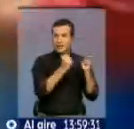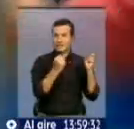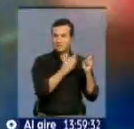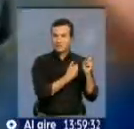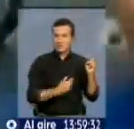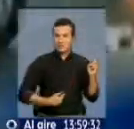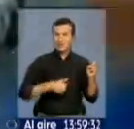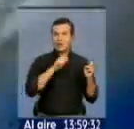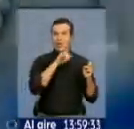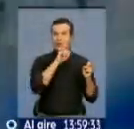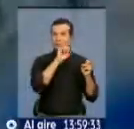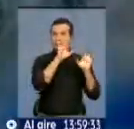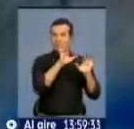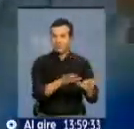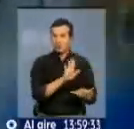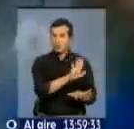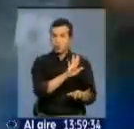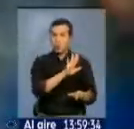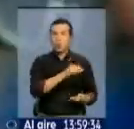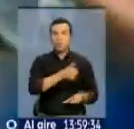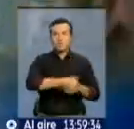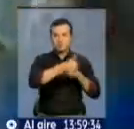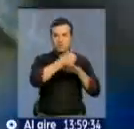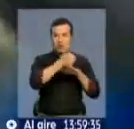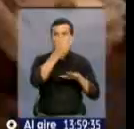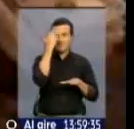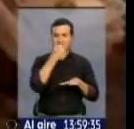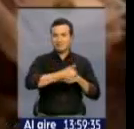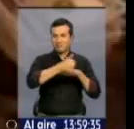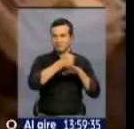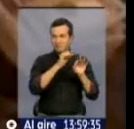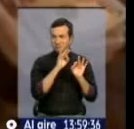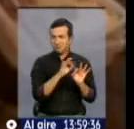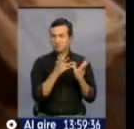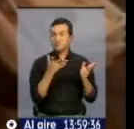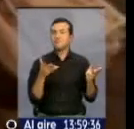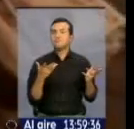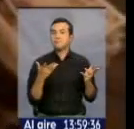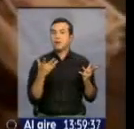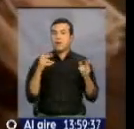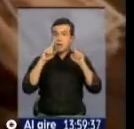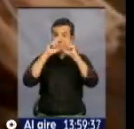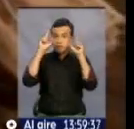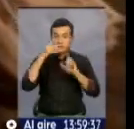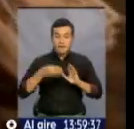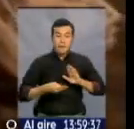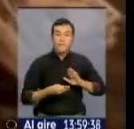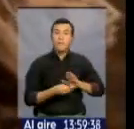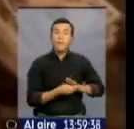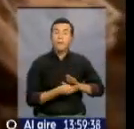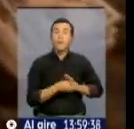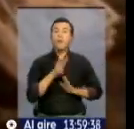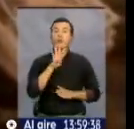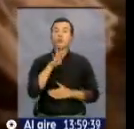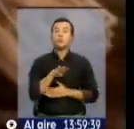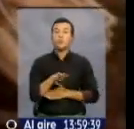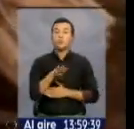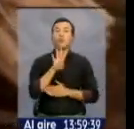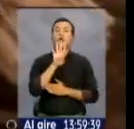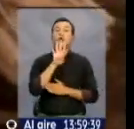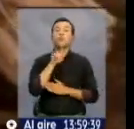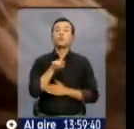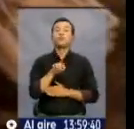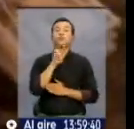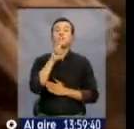Alexis Mera, quien era uno de los hombres más influyentes del gobierno anterior. Y para ello, la constructora entregó 4.6 millones de dólares para estas